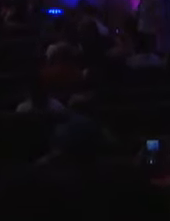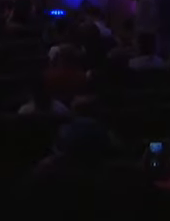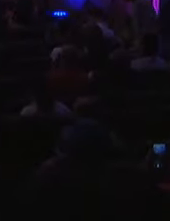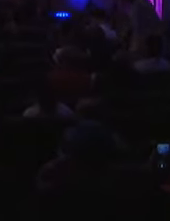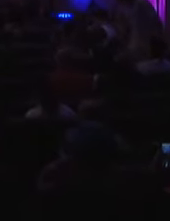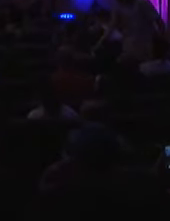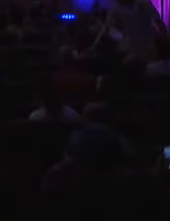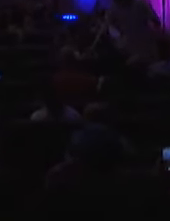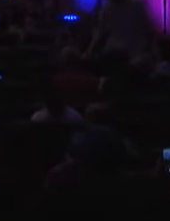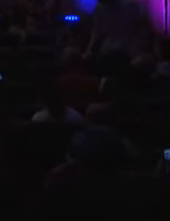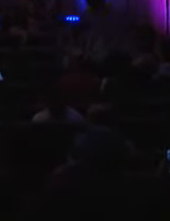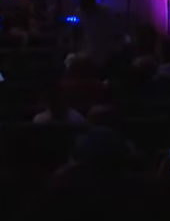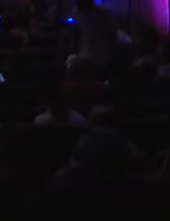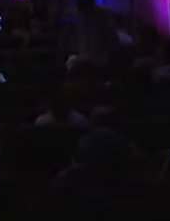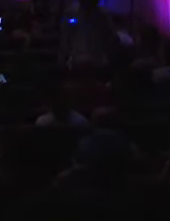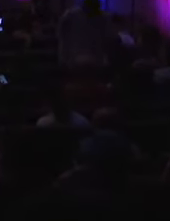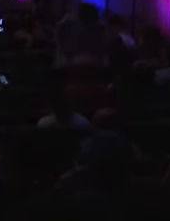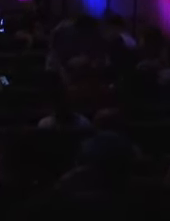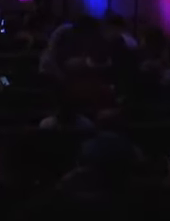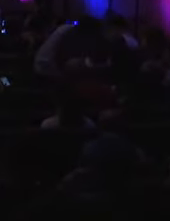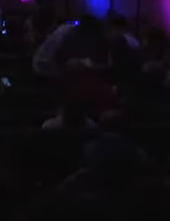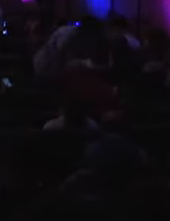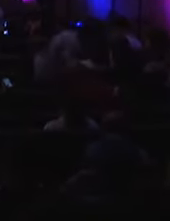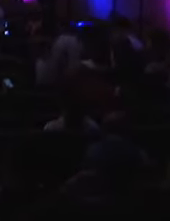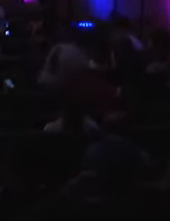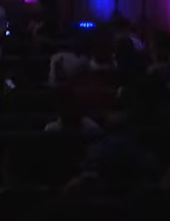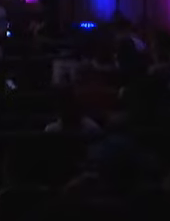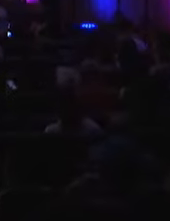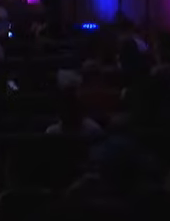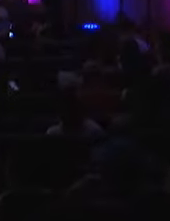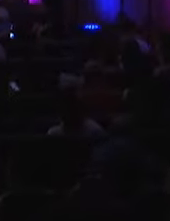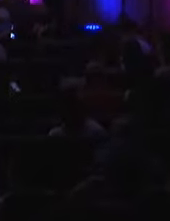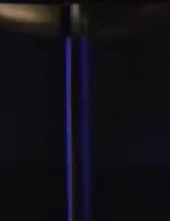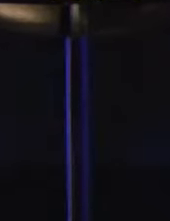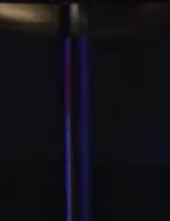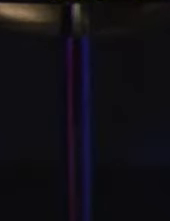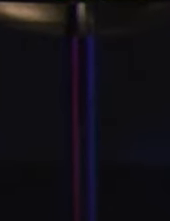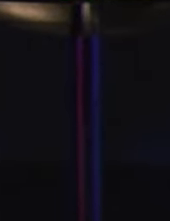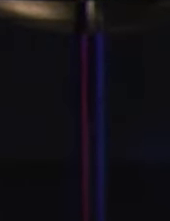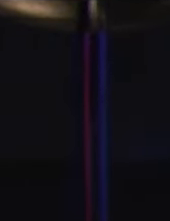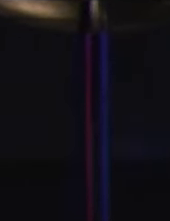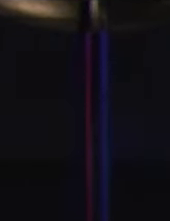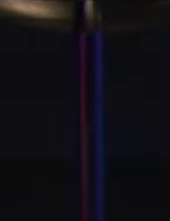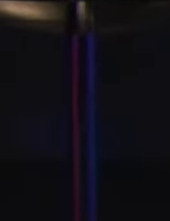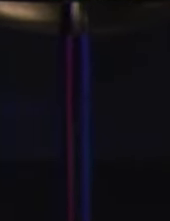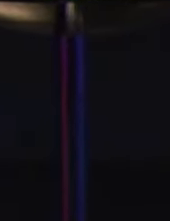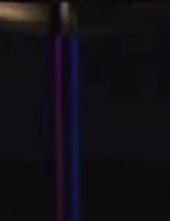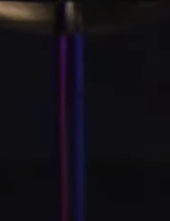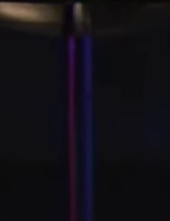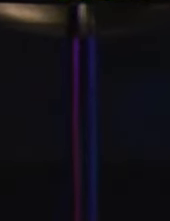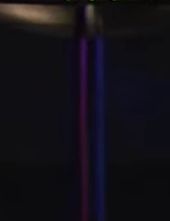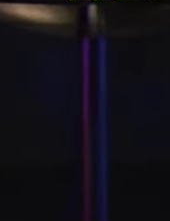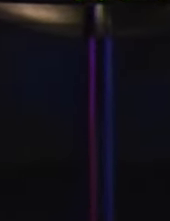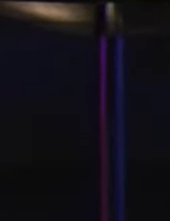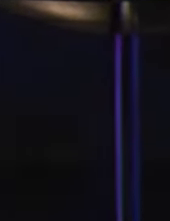Mental está más o menos la Salud Mental Bueno de eso vamos a hablar